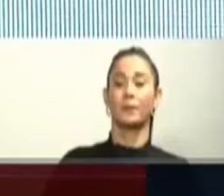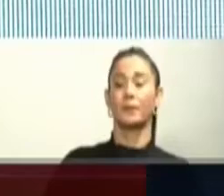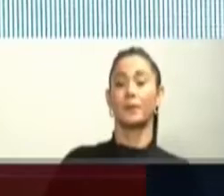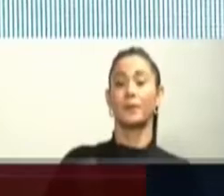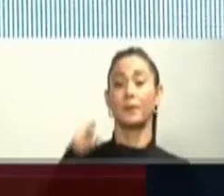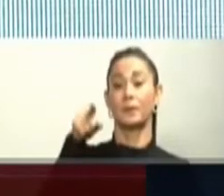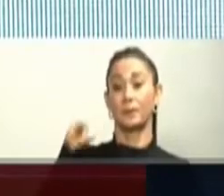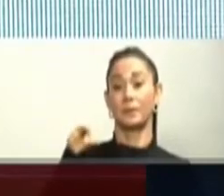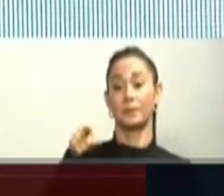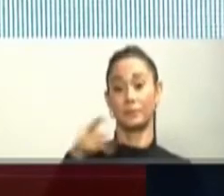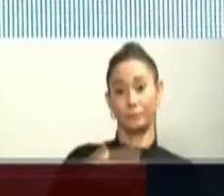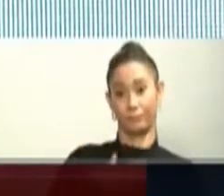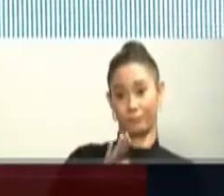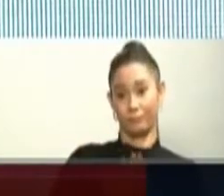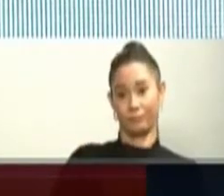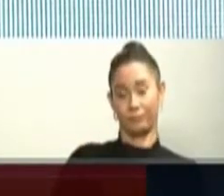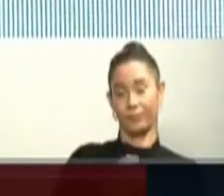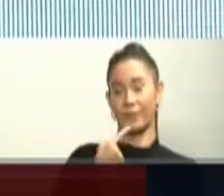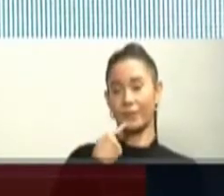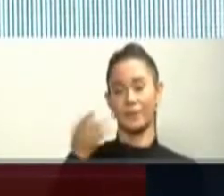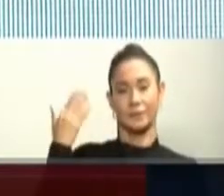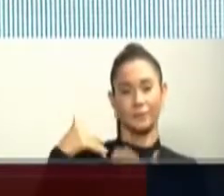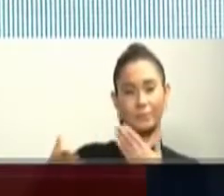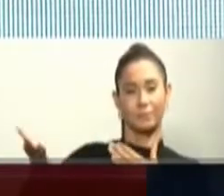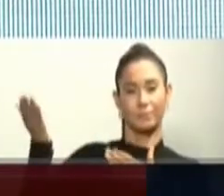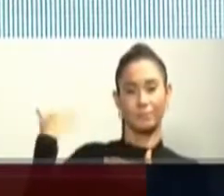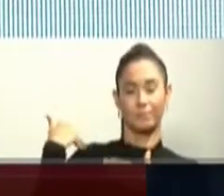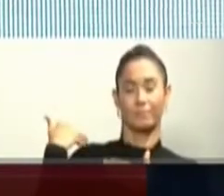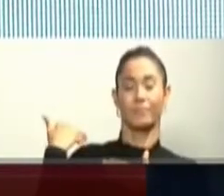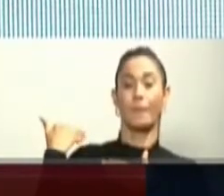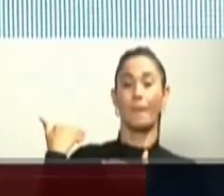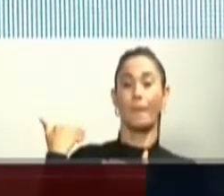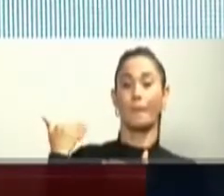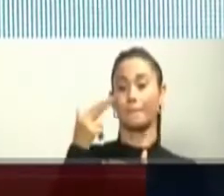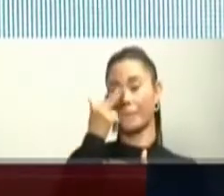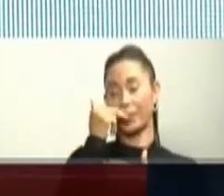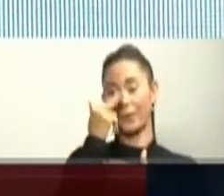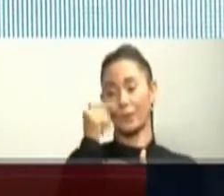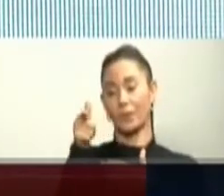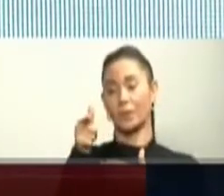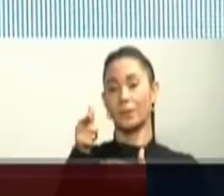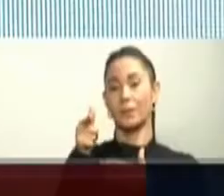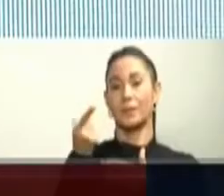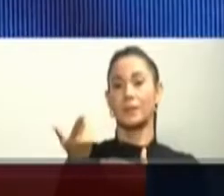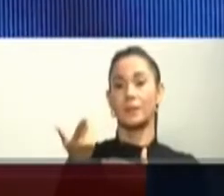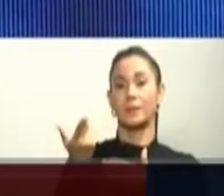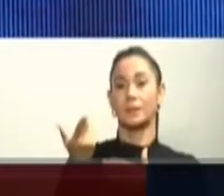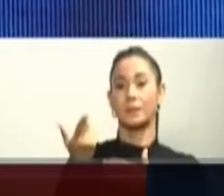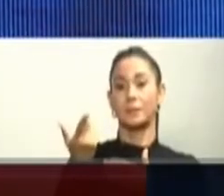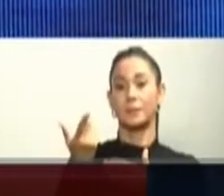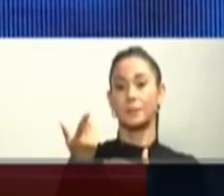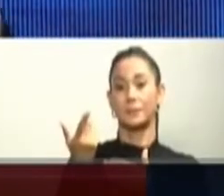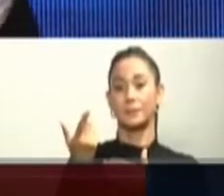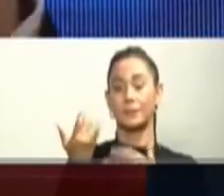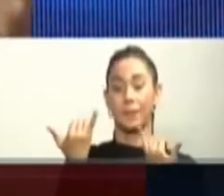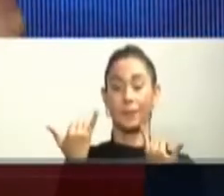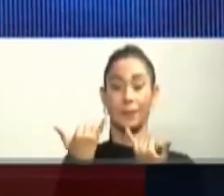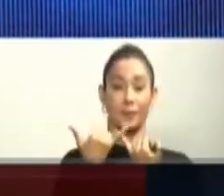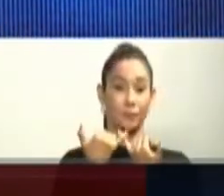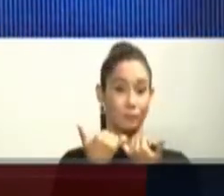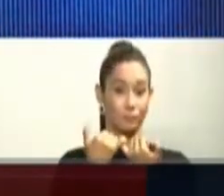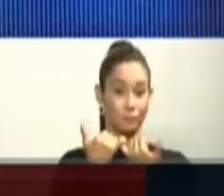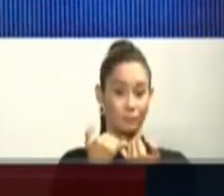ella decía siempre en tono humorístico que nuestro romance se inició porque